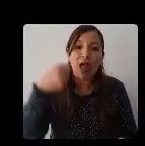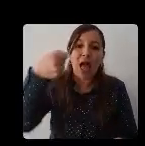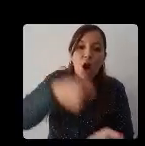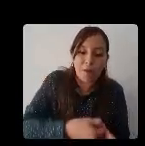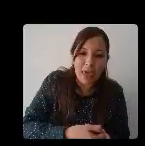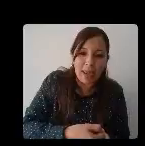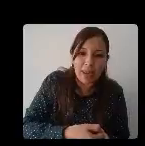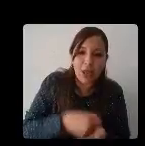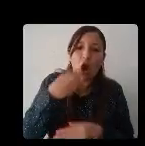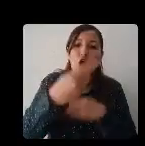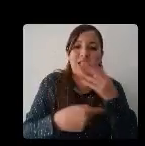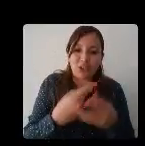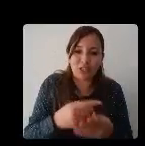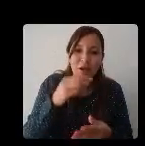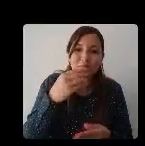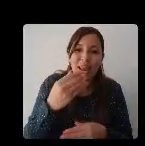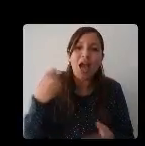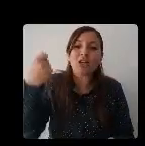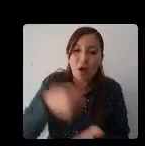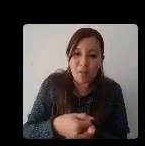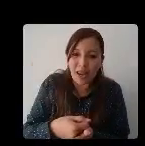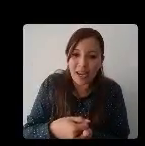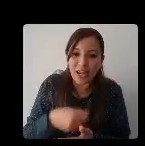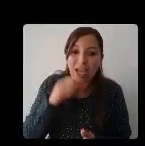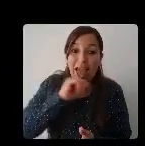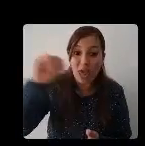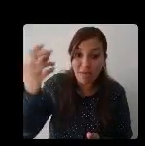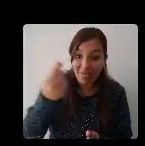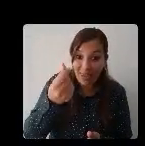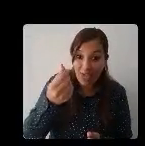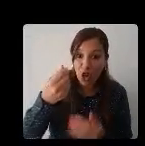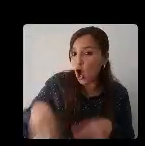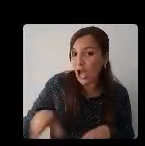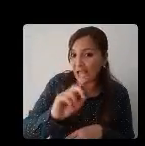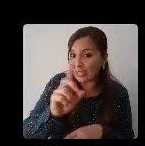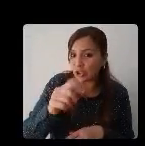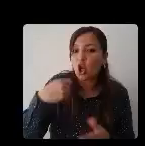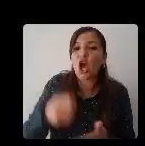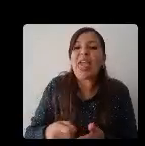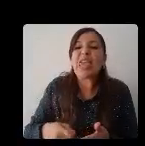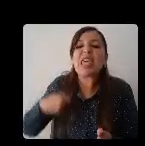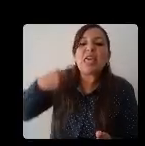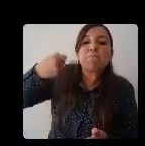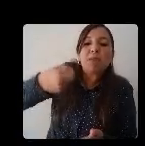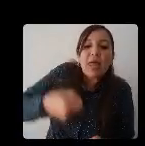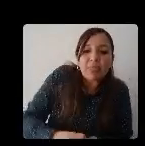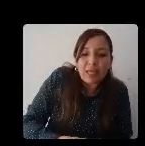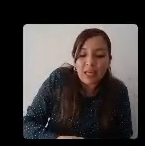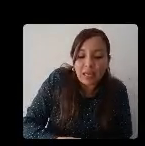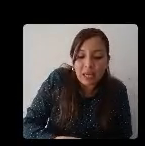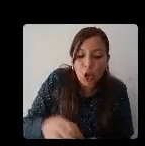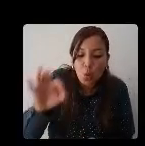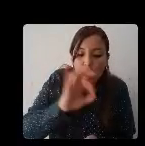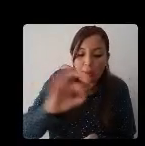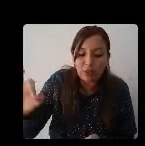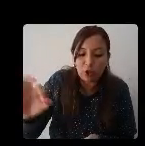el lugar, a caminar, le gusta la aventura, conocer la naturaleza y conocer también más acerca de ustedes